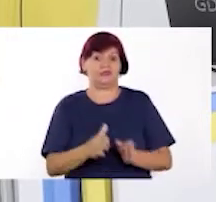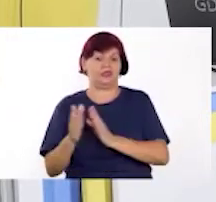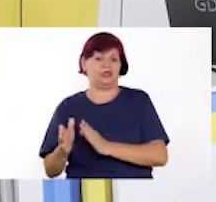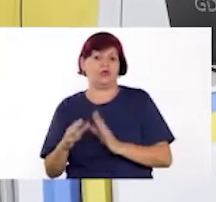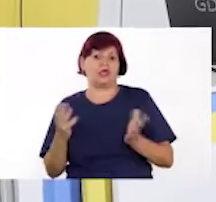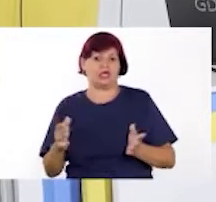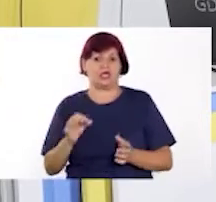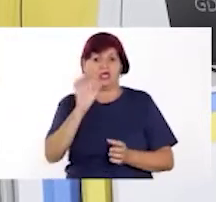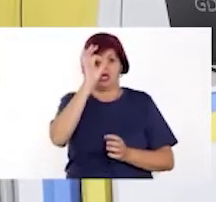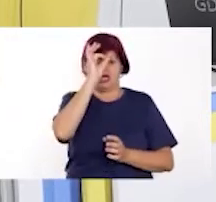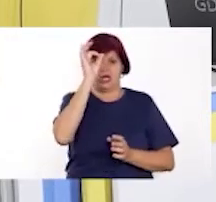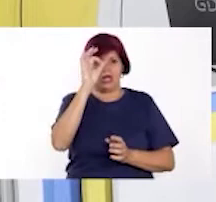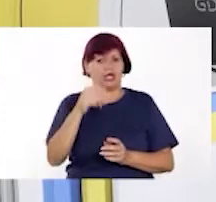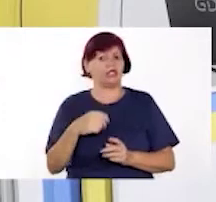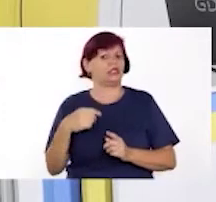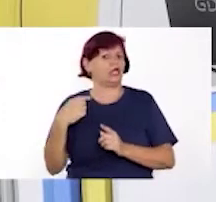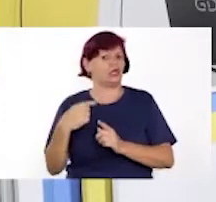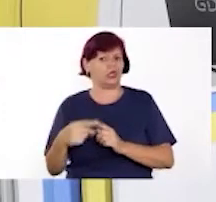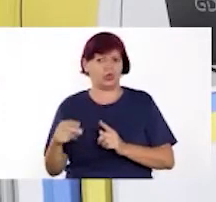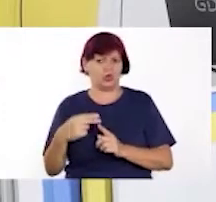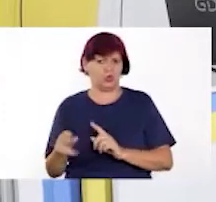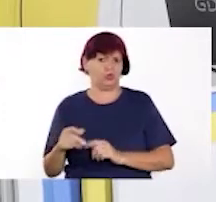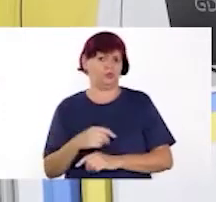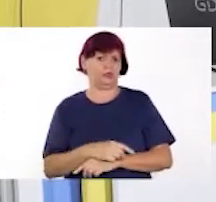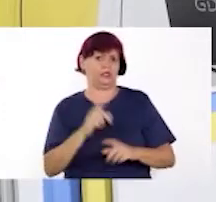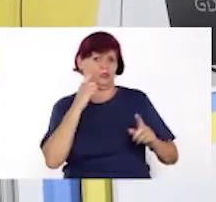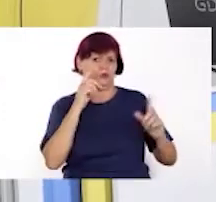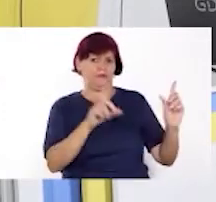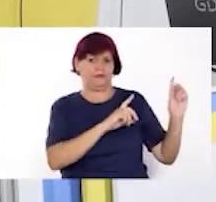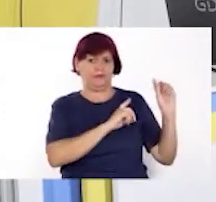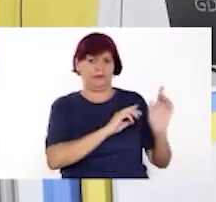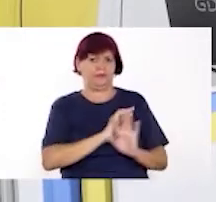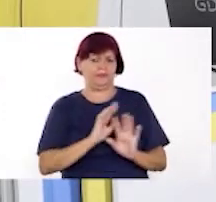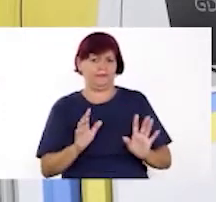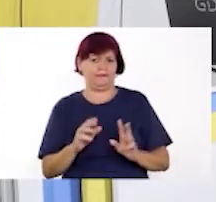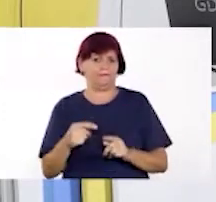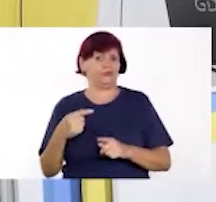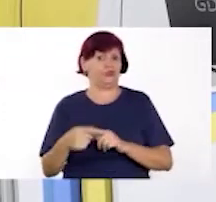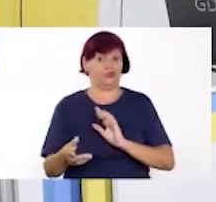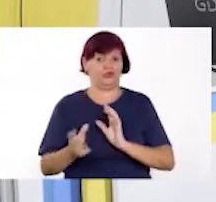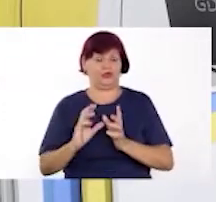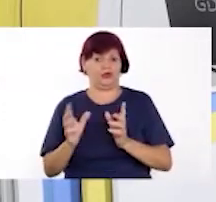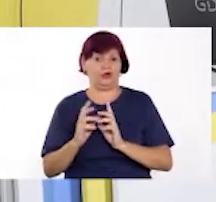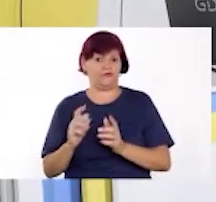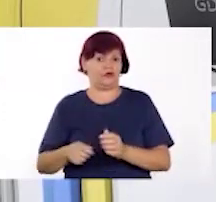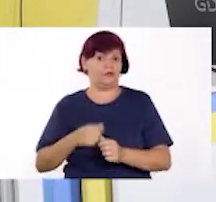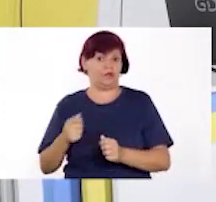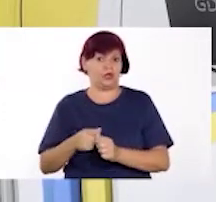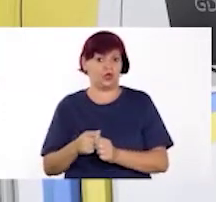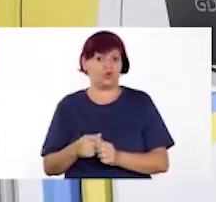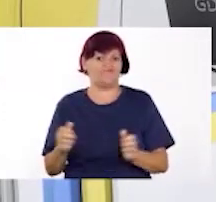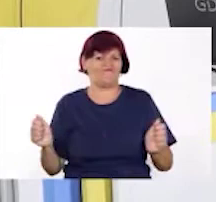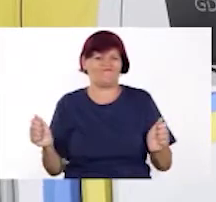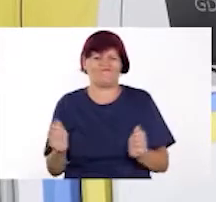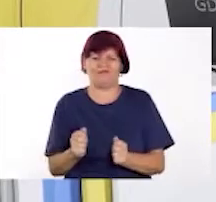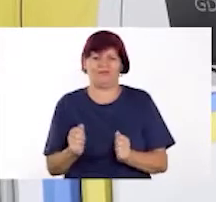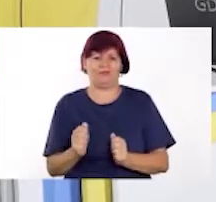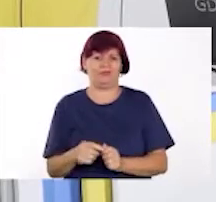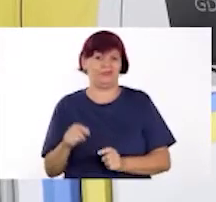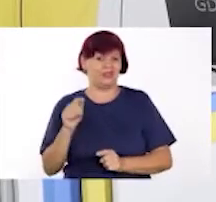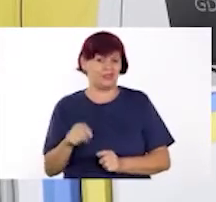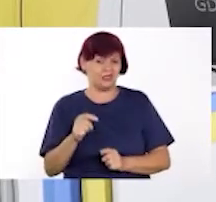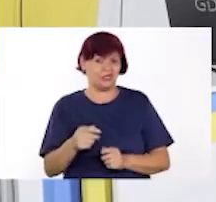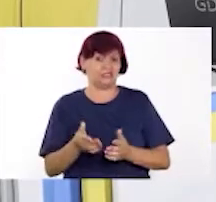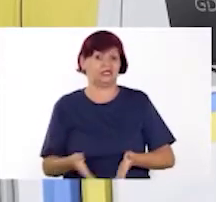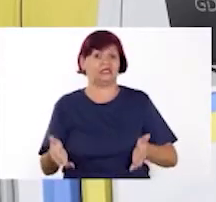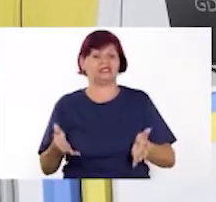Indostán va a quedar dividido en la India, Pakistán y Bangladesh. Otro método de lucha es la